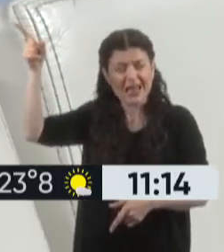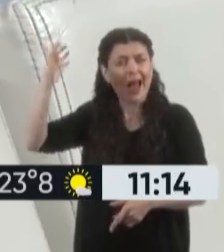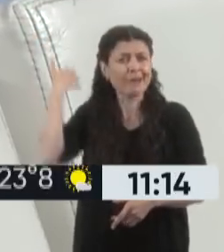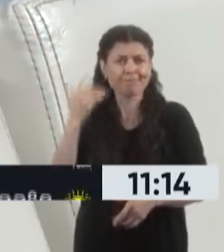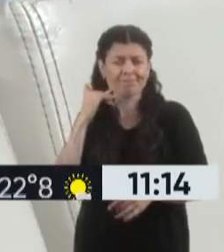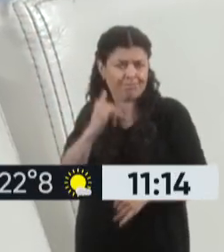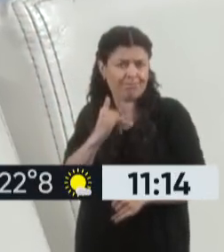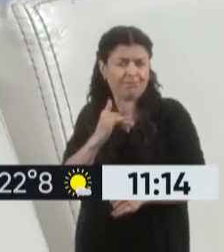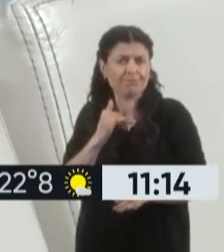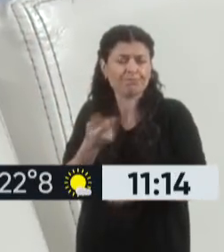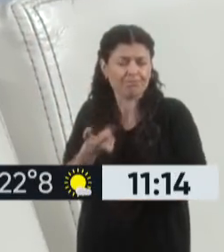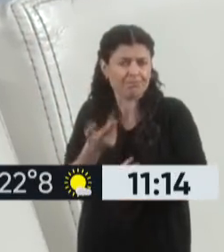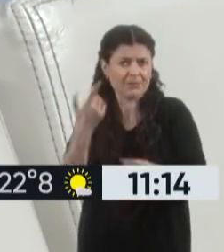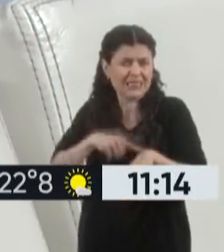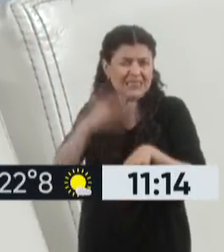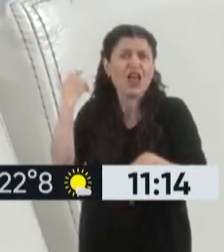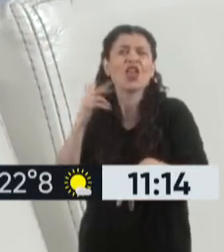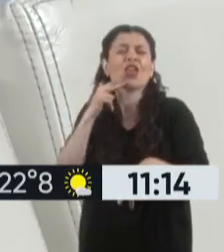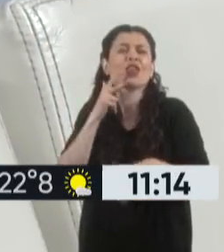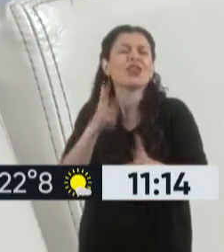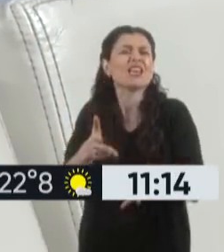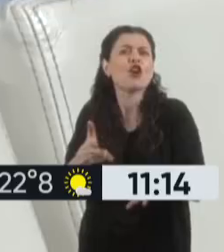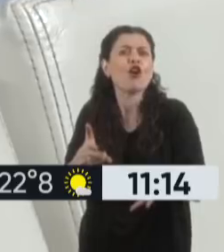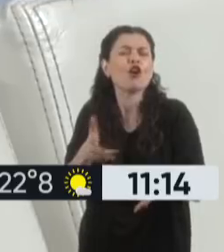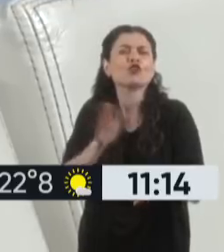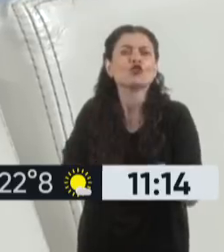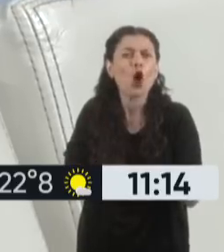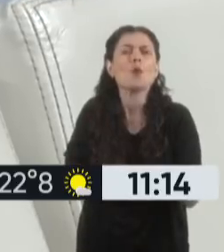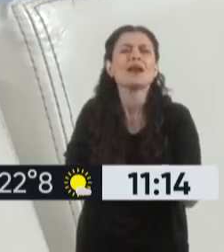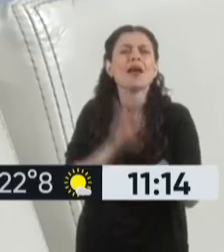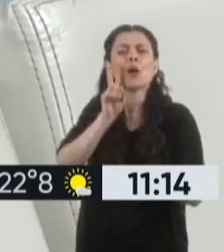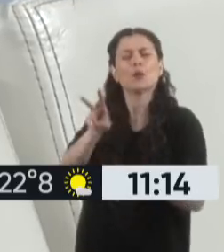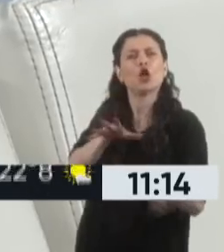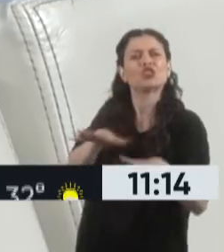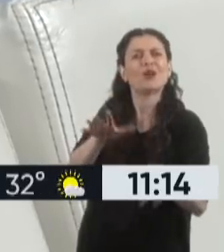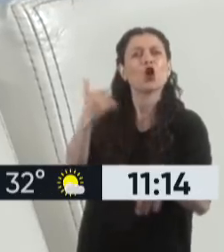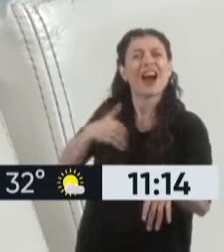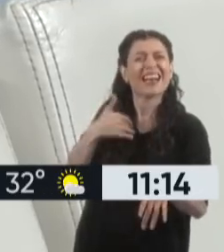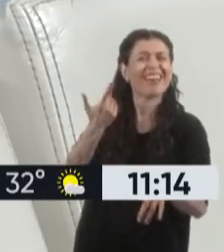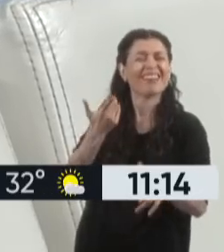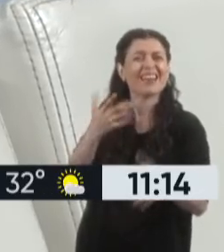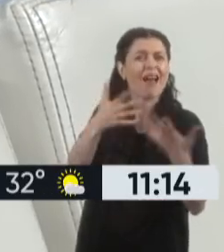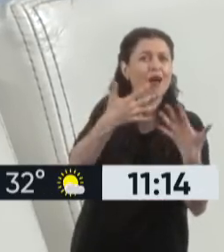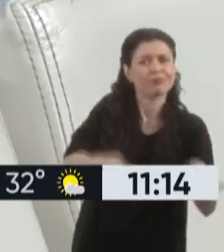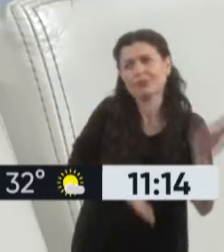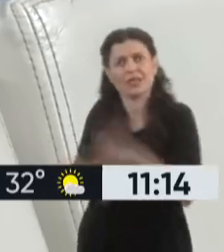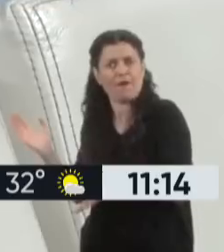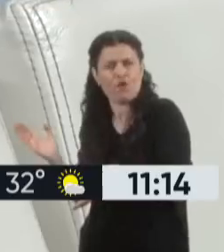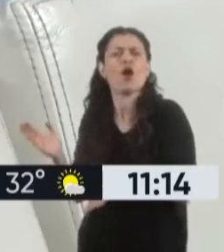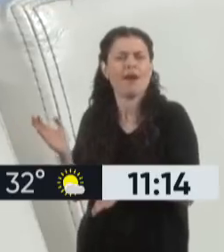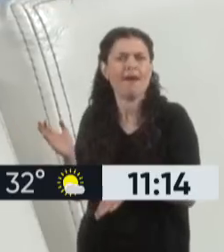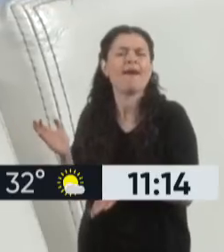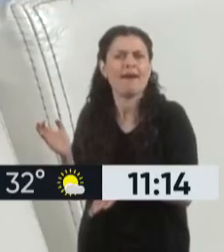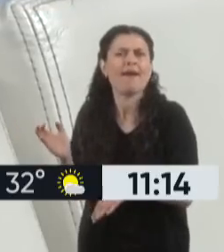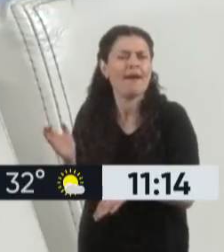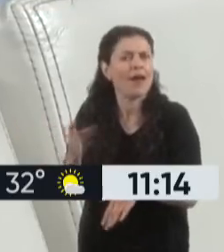de decir que todas estas posiciones argentinas sobre el cambio climático van